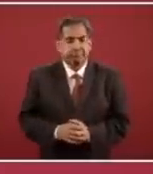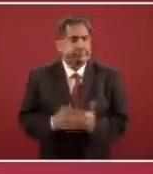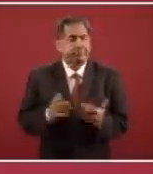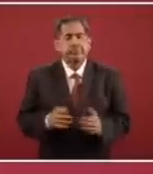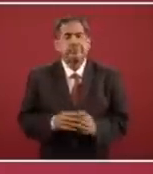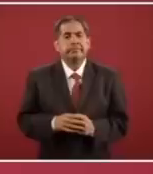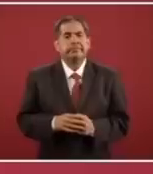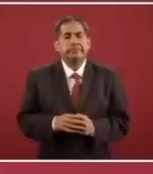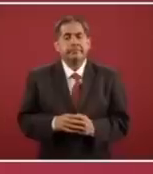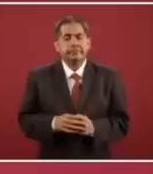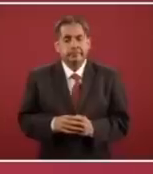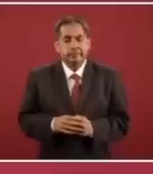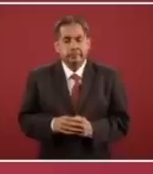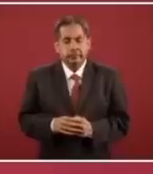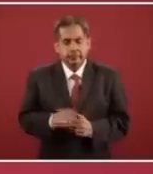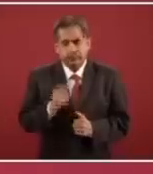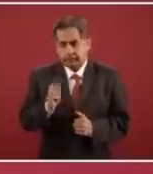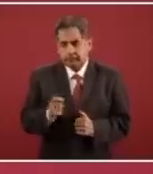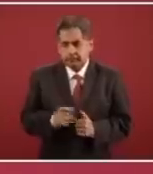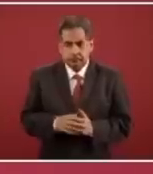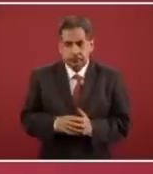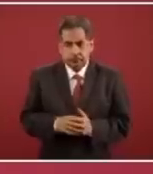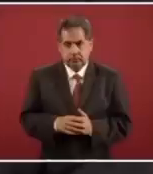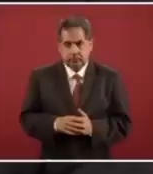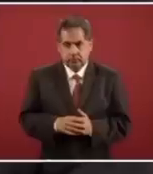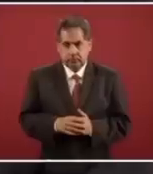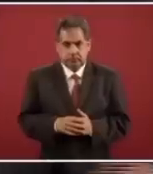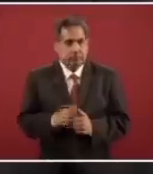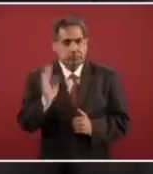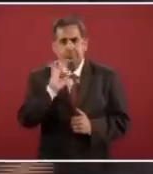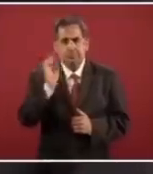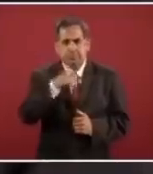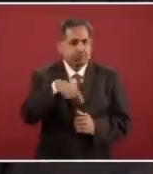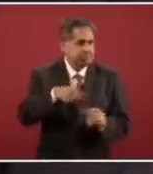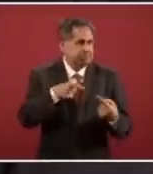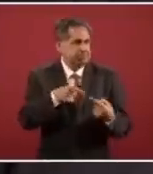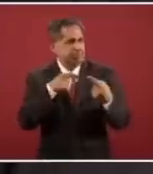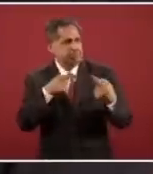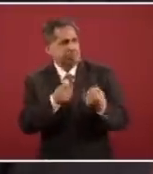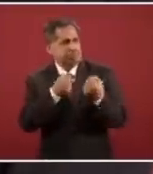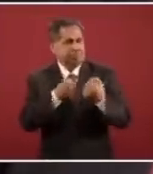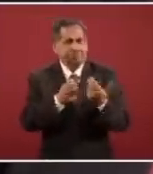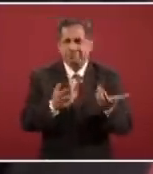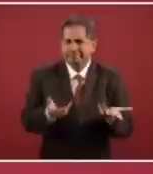porque si estuviésemos confrontados